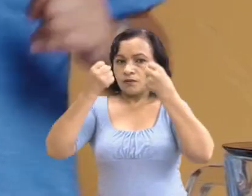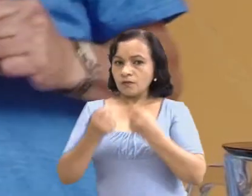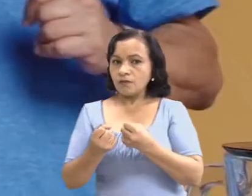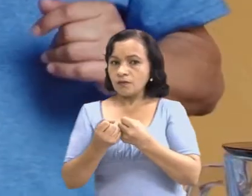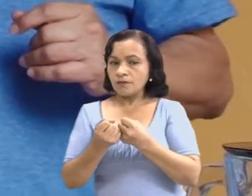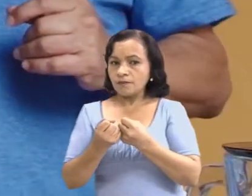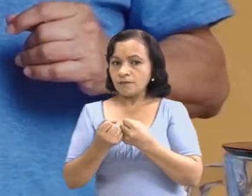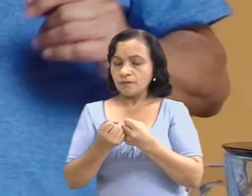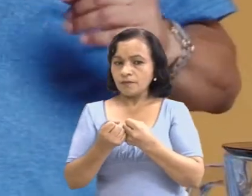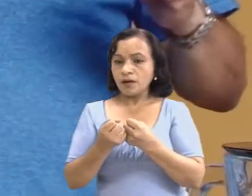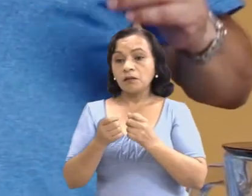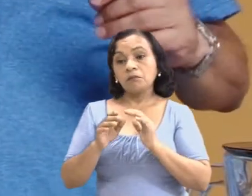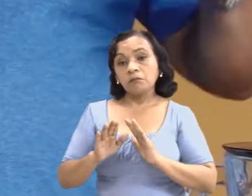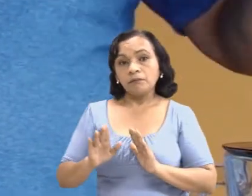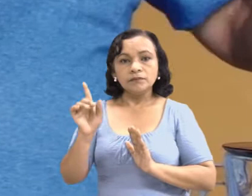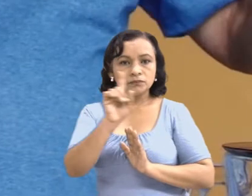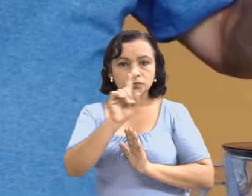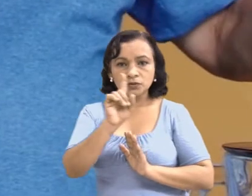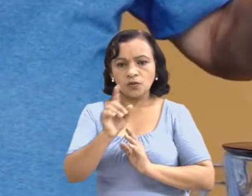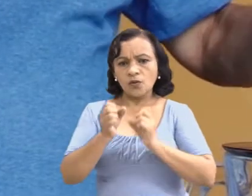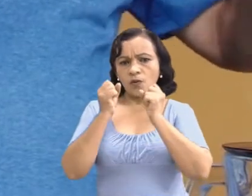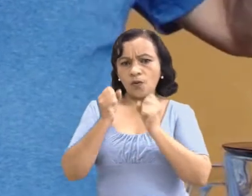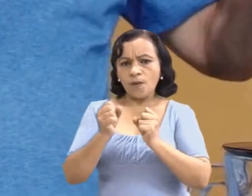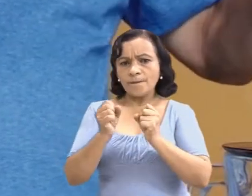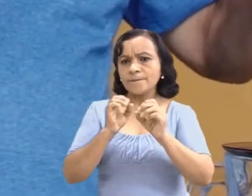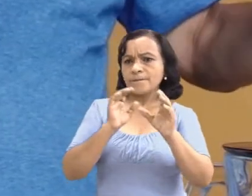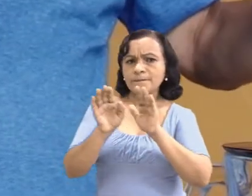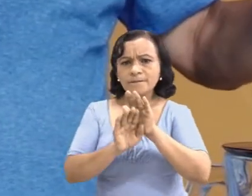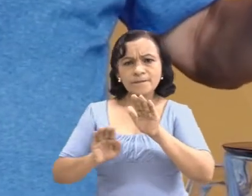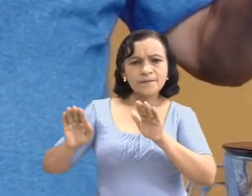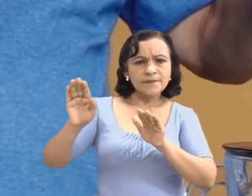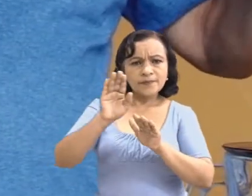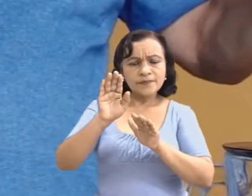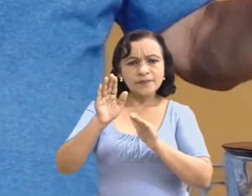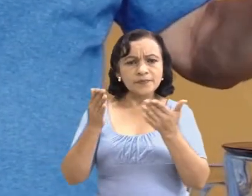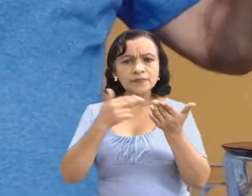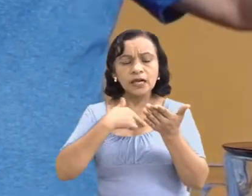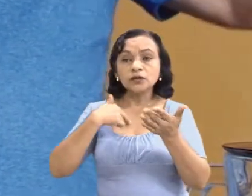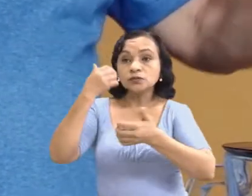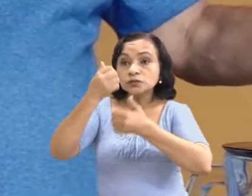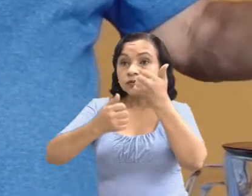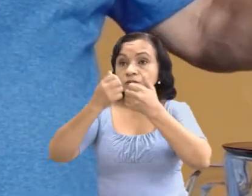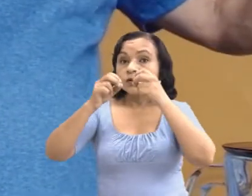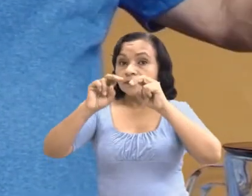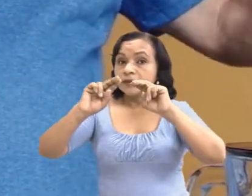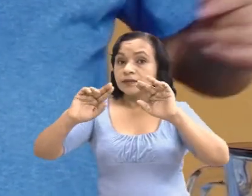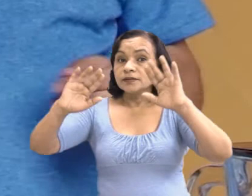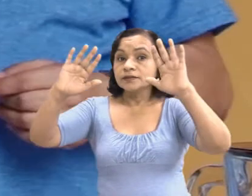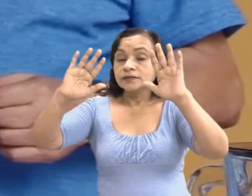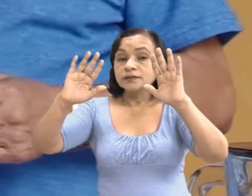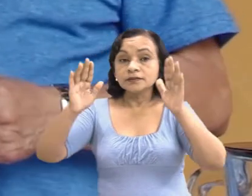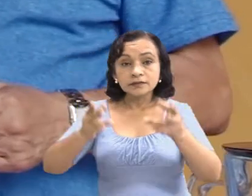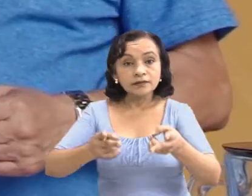pasivo. Si el hombre se propone, es capaz de hacer que algunos fenómenos afecten en menor escala al ser